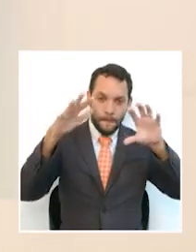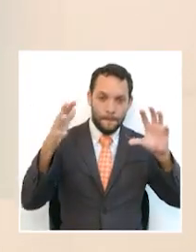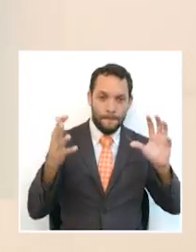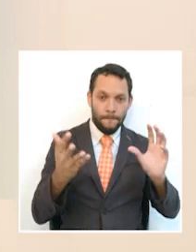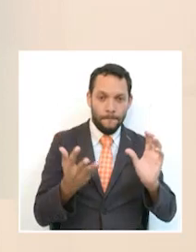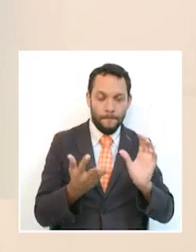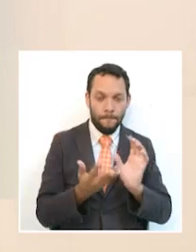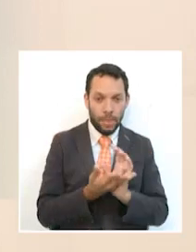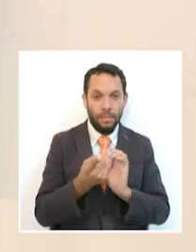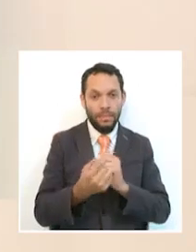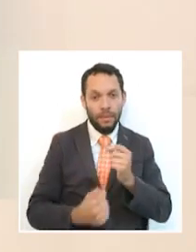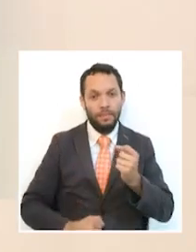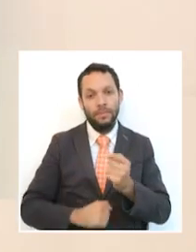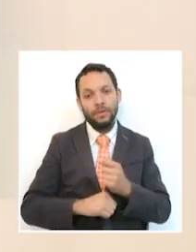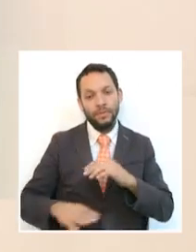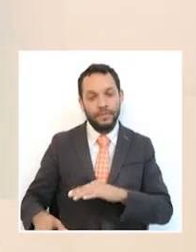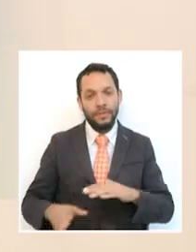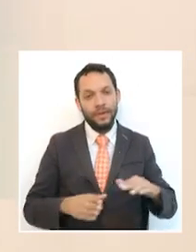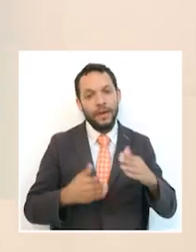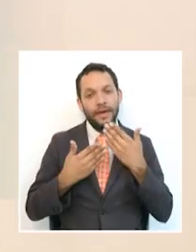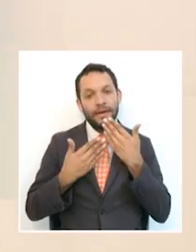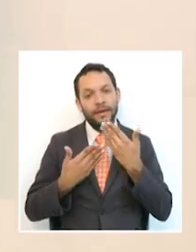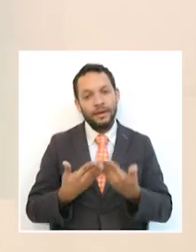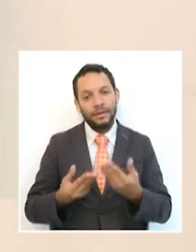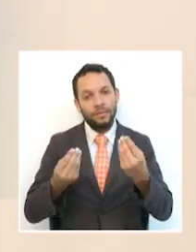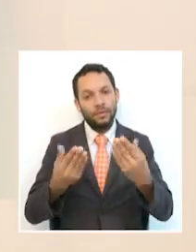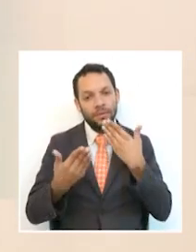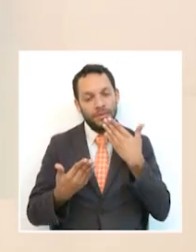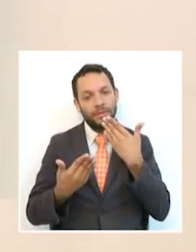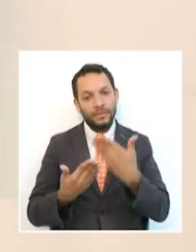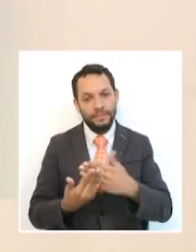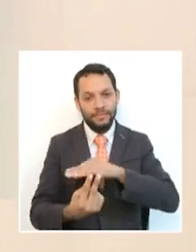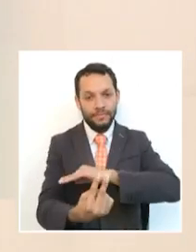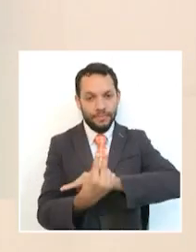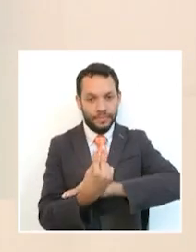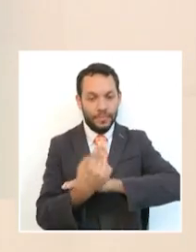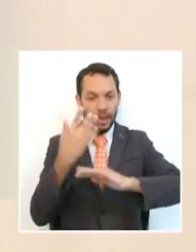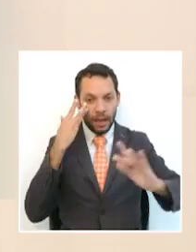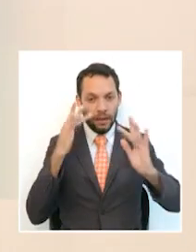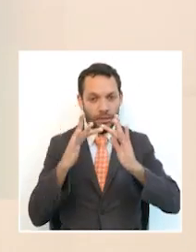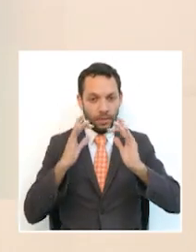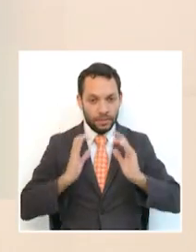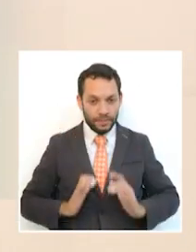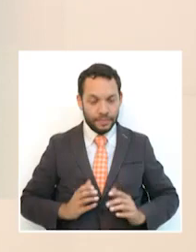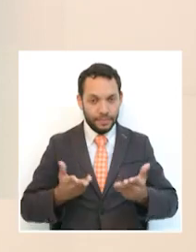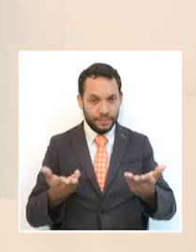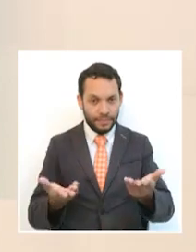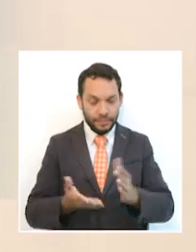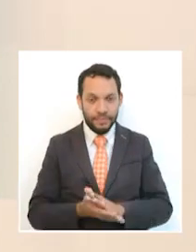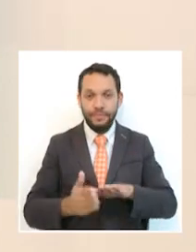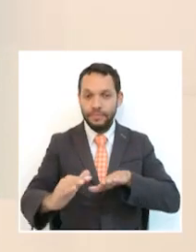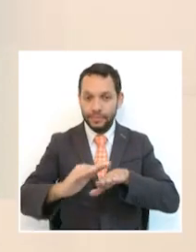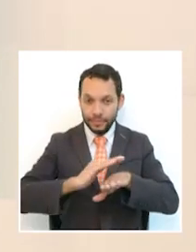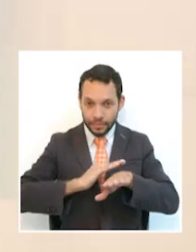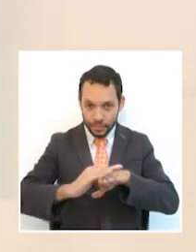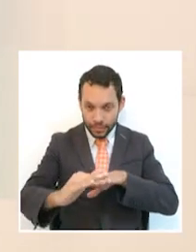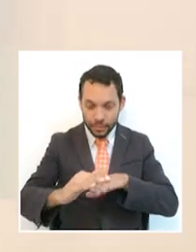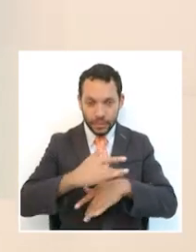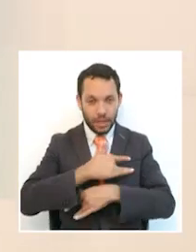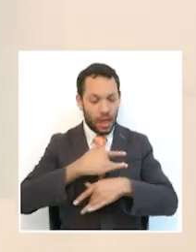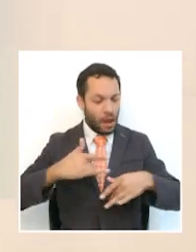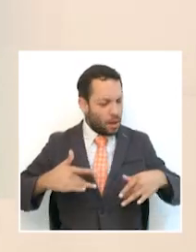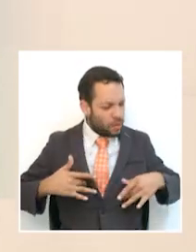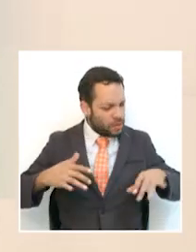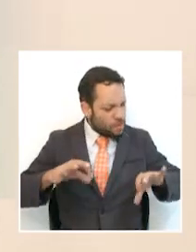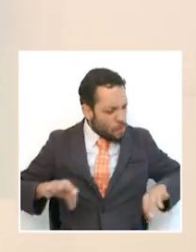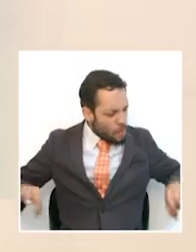aportar agradecemos mucho a las personas que nos acompañaron en esta edición de conexión vital los invitamos para que recuerden que su salud es lo